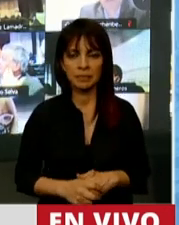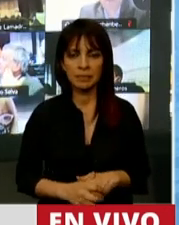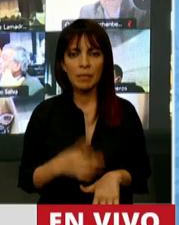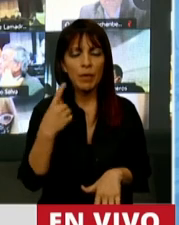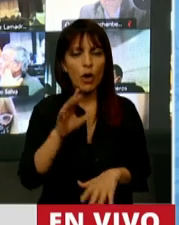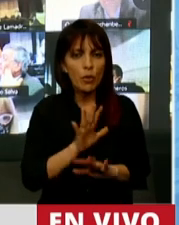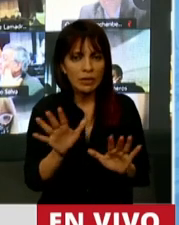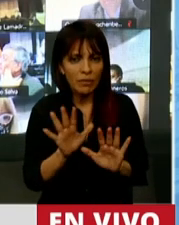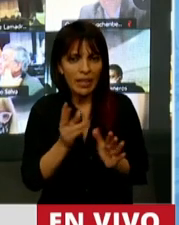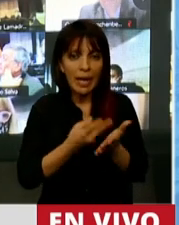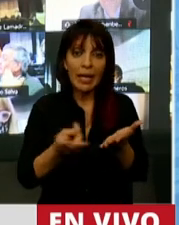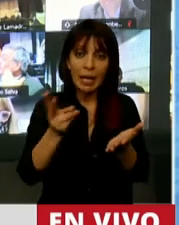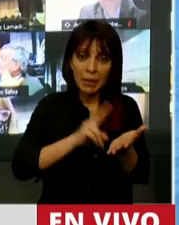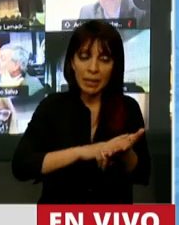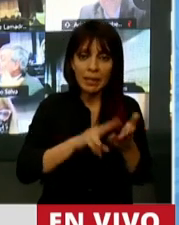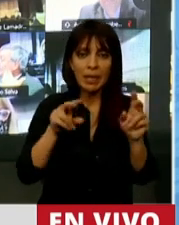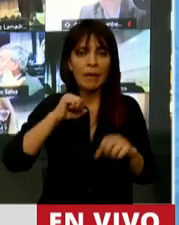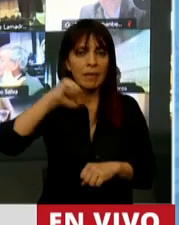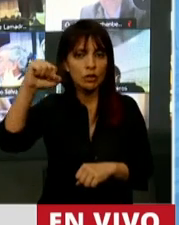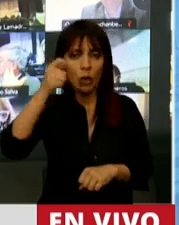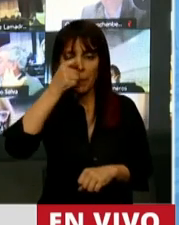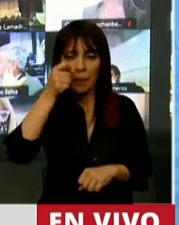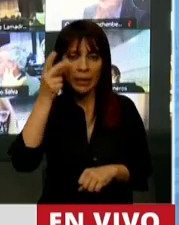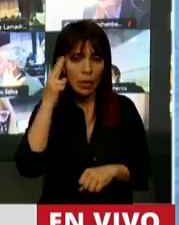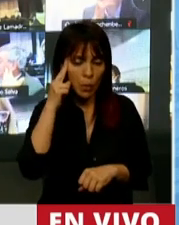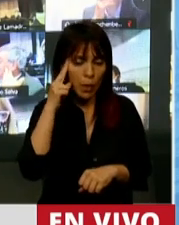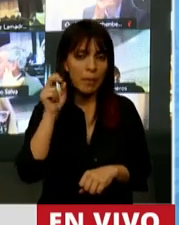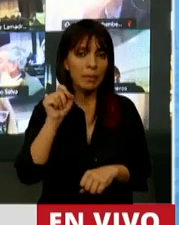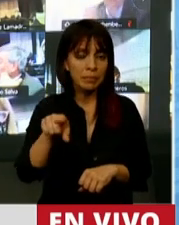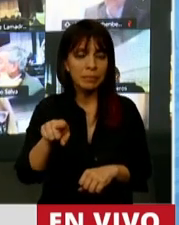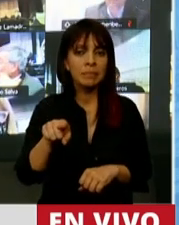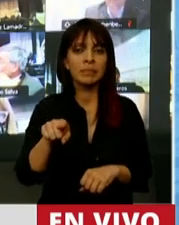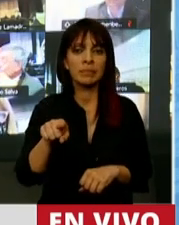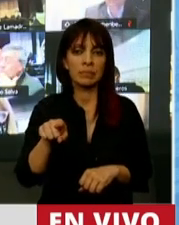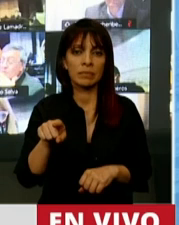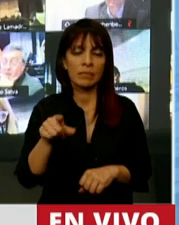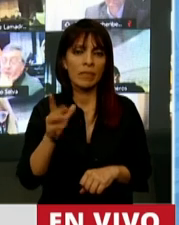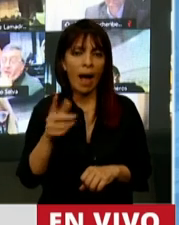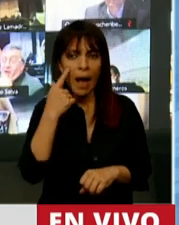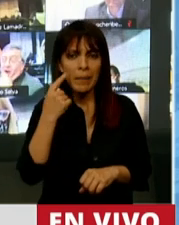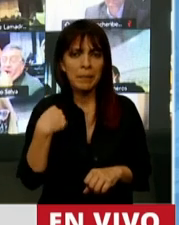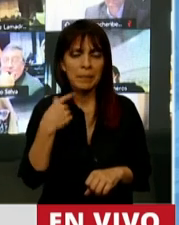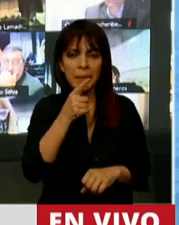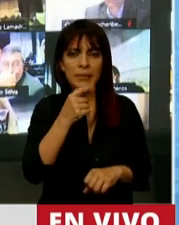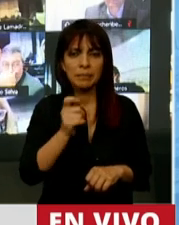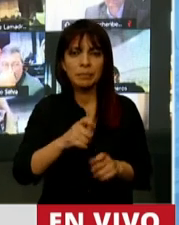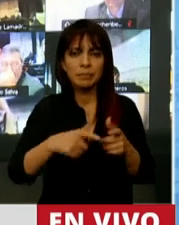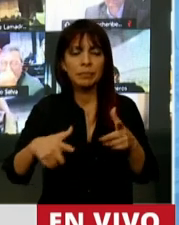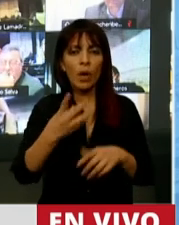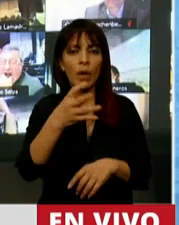no hace falta solo repetirlo. La inflación del 29, teniendo en cuenta que se espera una expansión monetaria